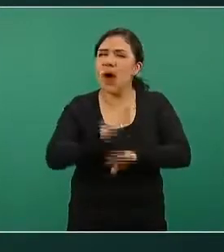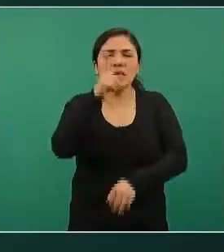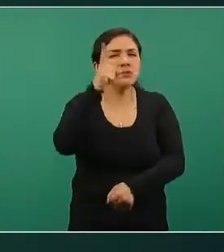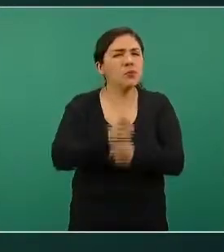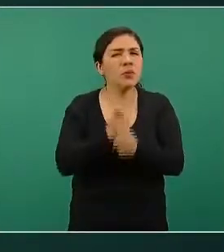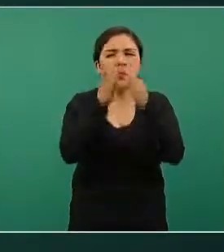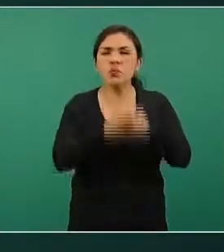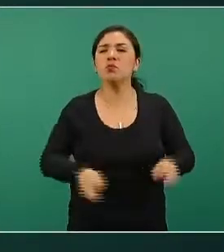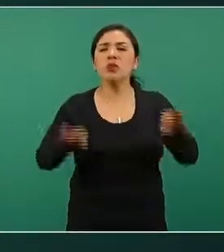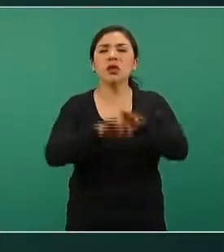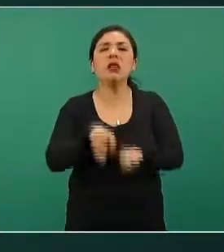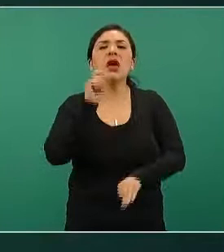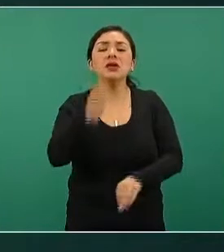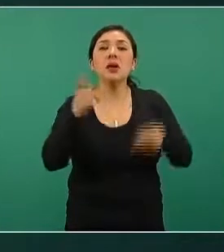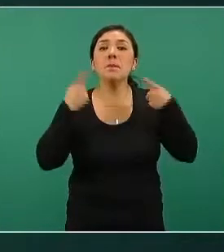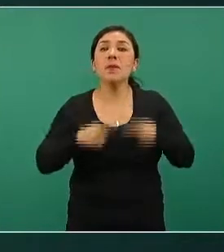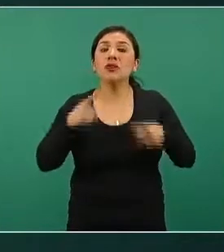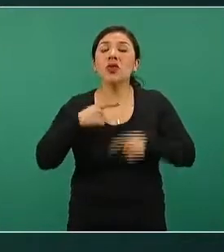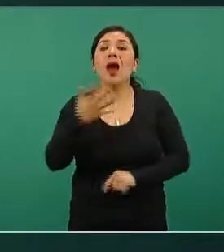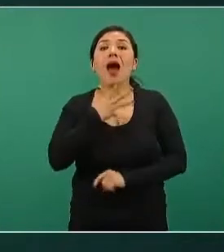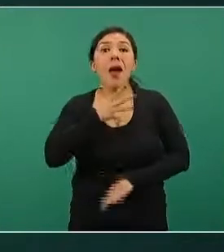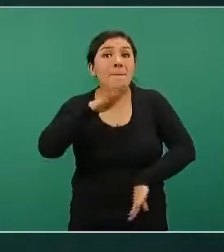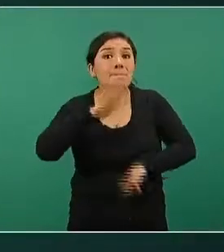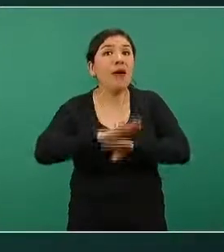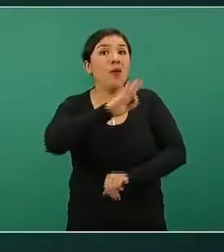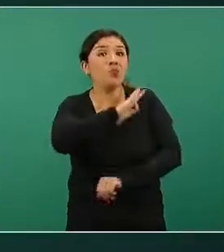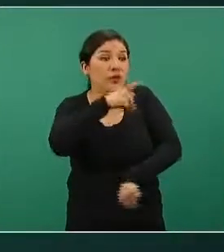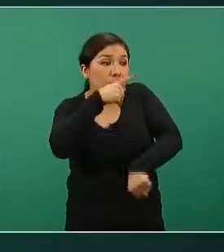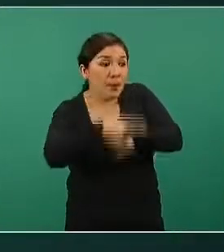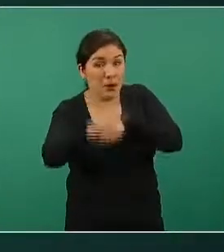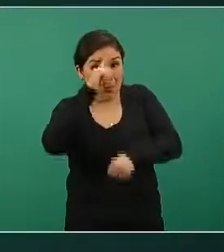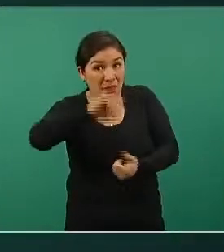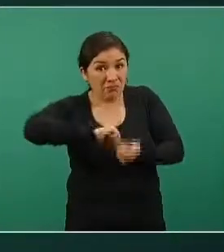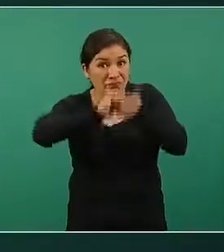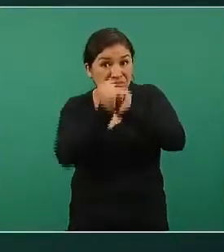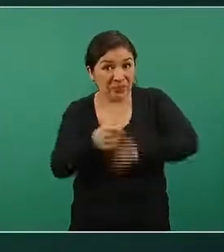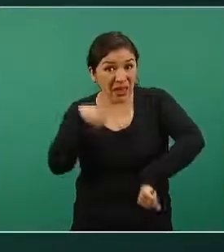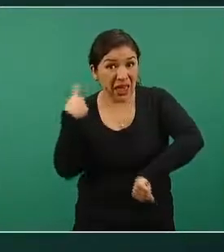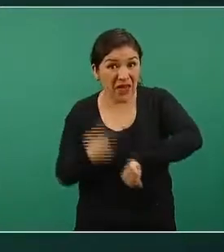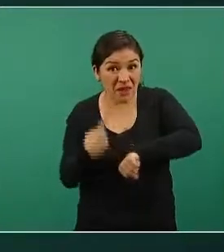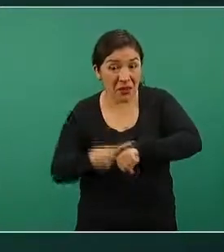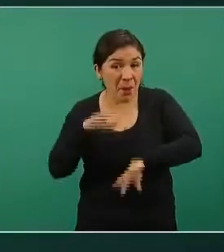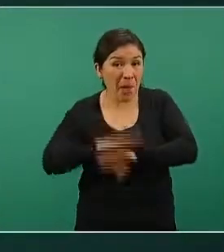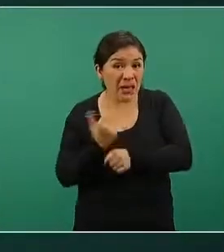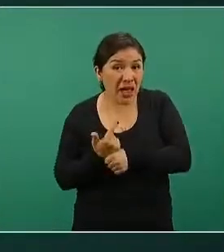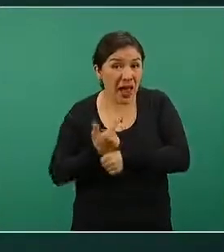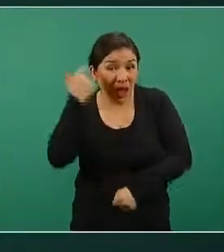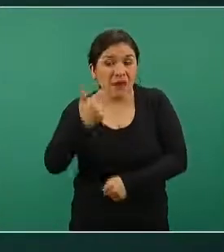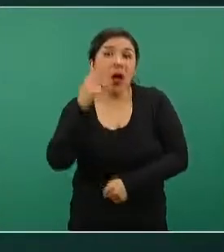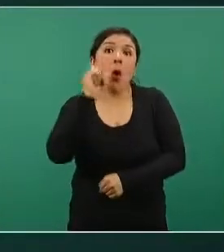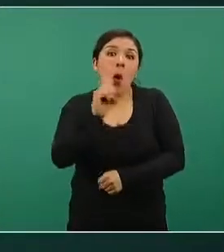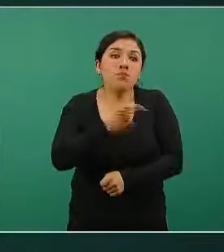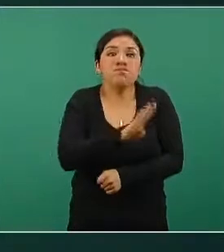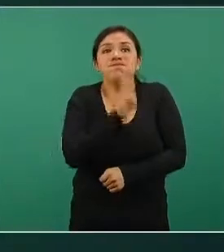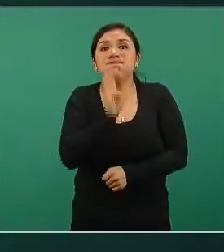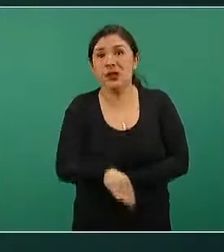las personas que tienen el mayor riesgo de enfermar gravemente y morir a consecuencia de